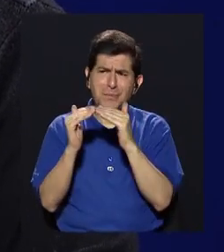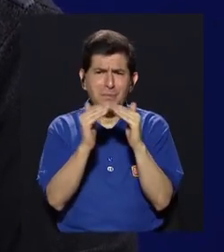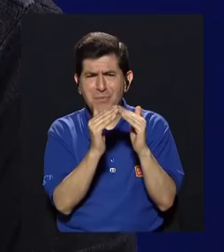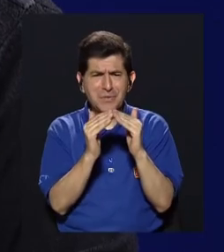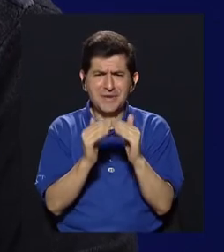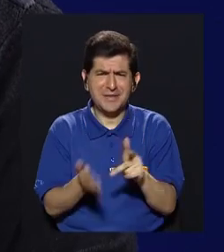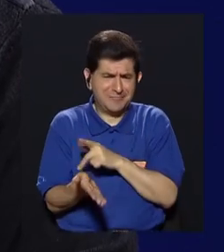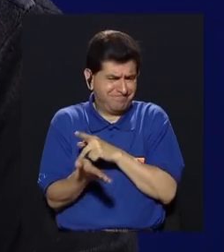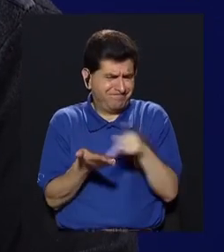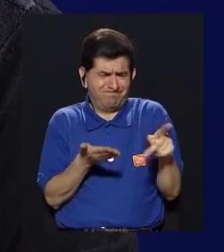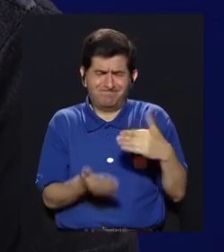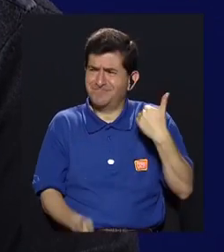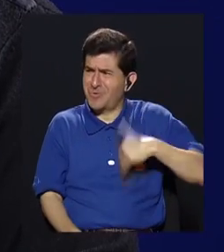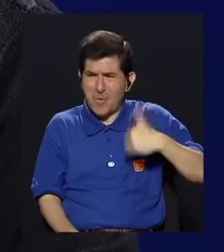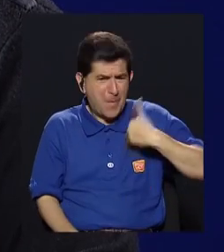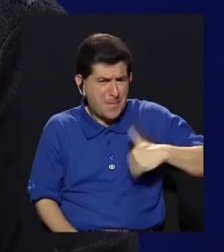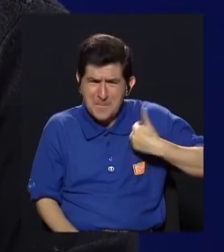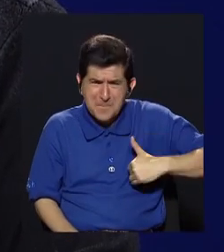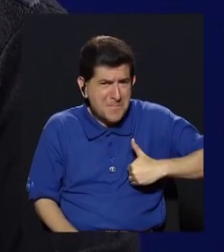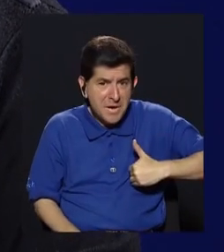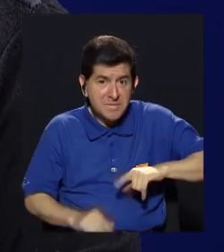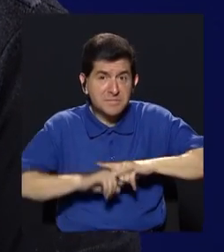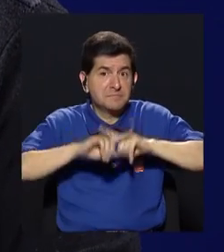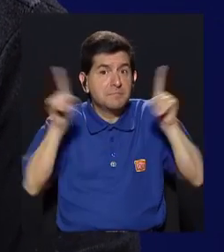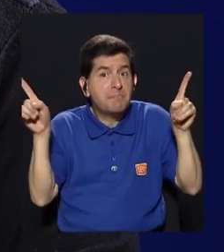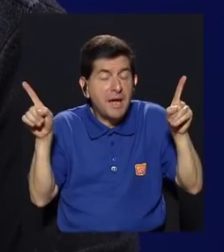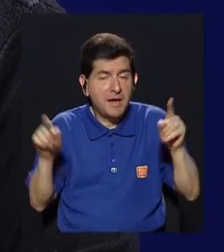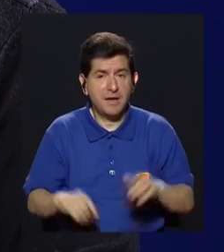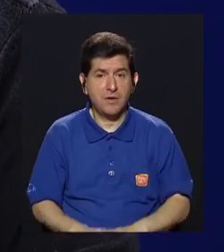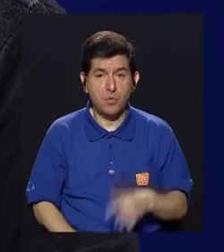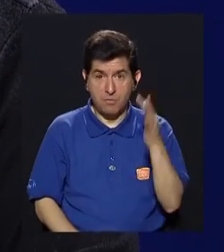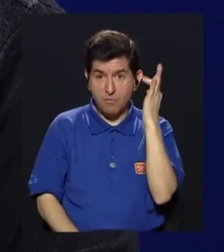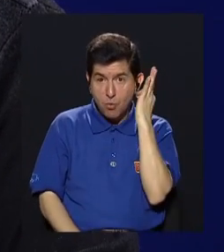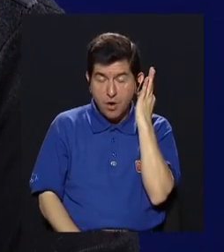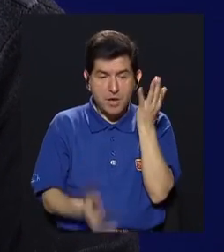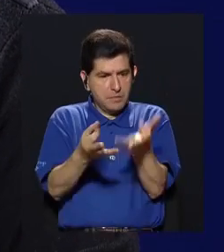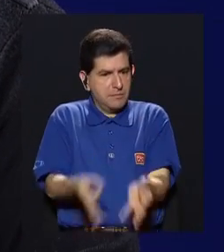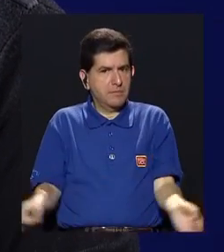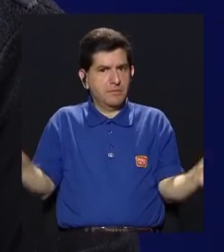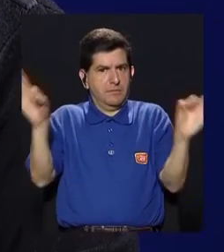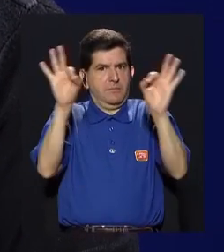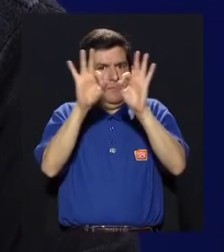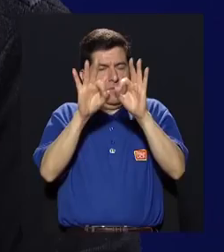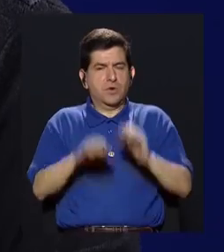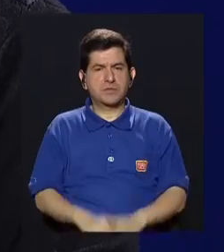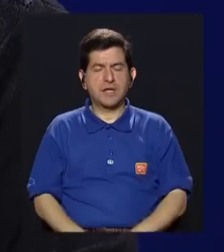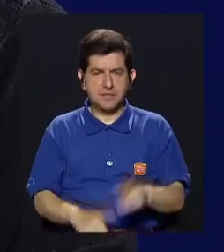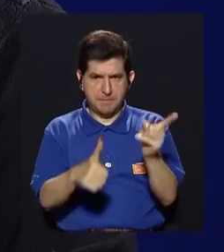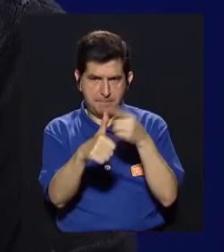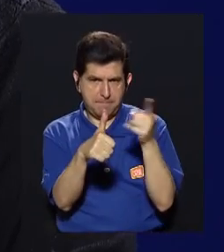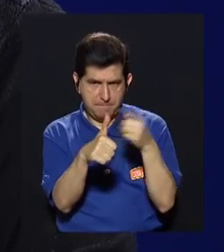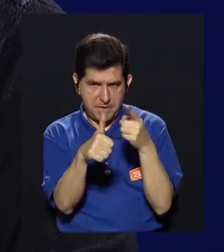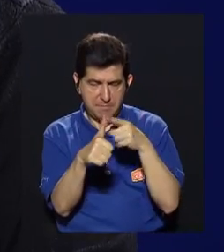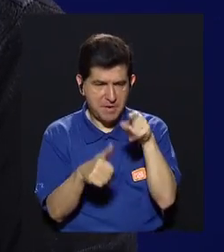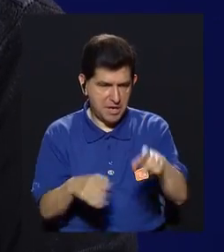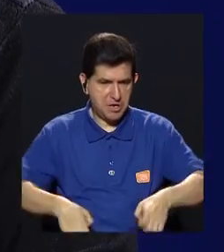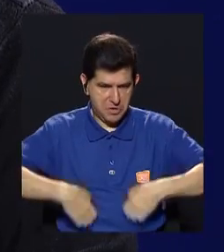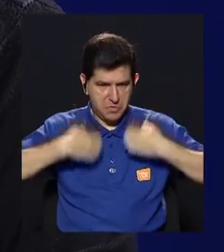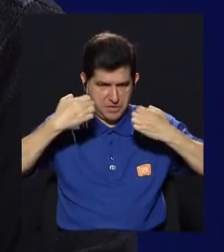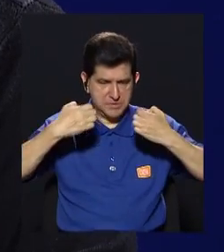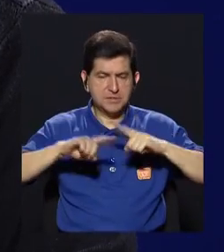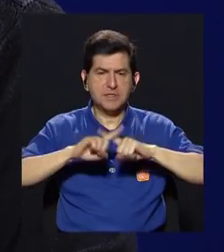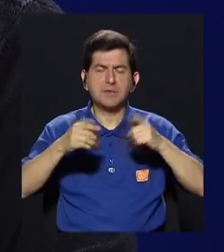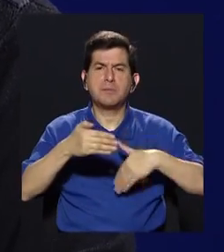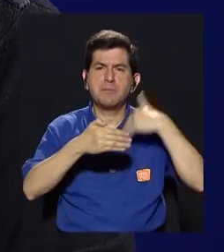eminentemente hombres sin embargo la presencia de la mujer es importante porque las hay primero que todo pero también porque